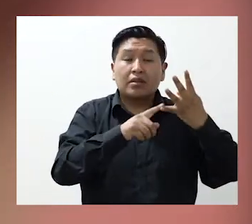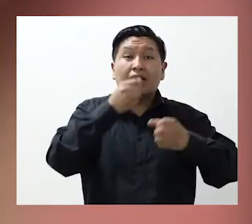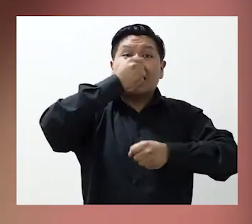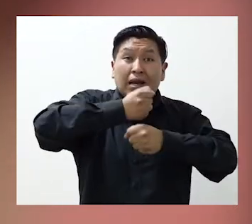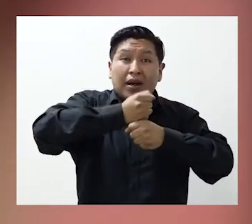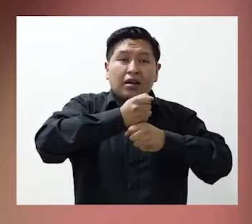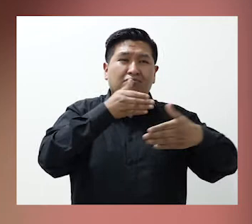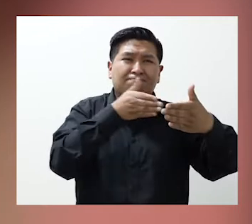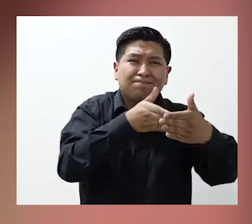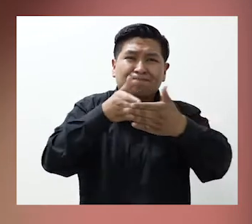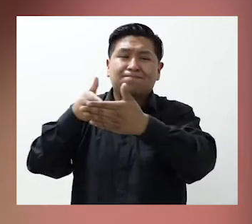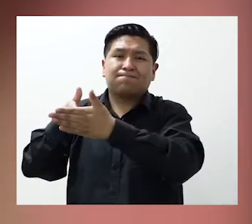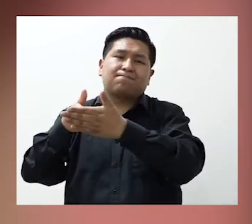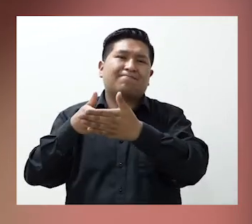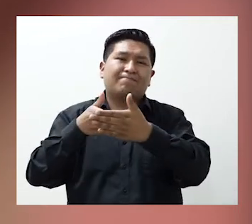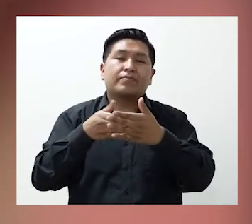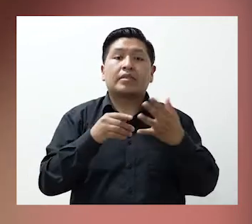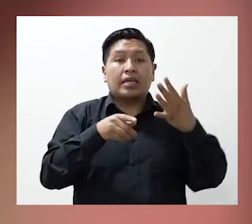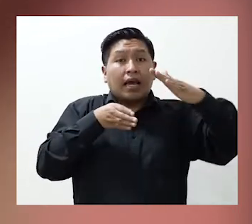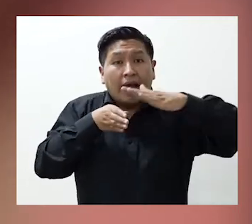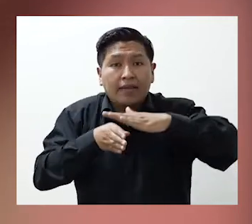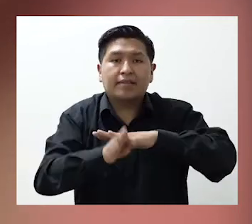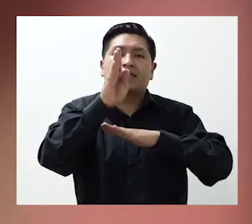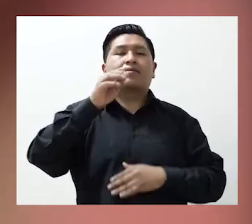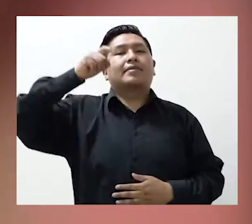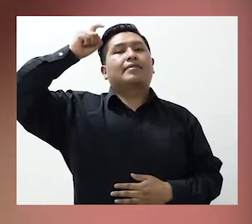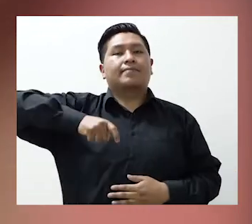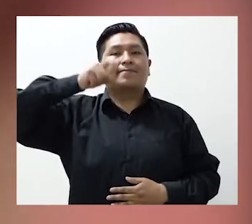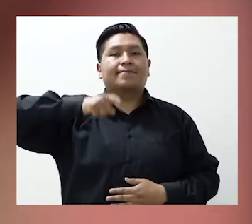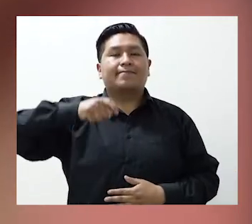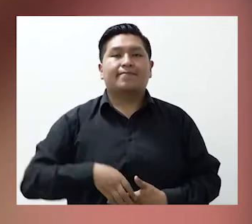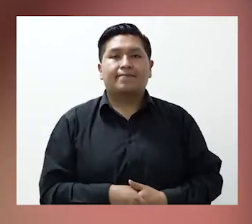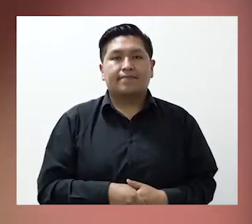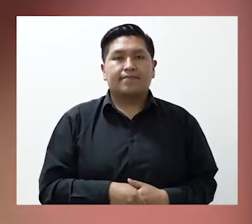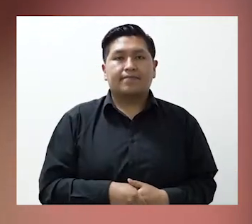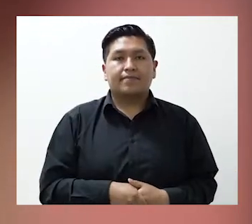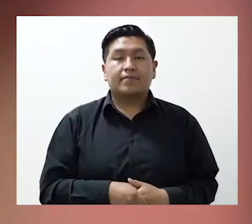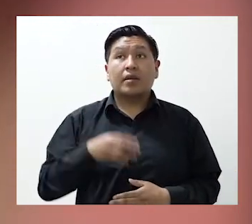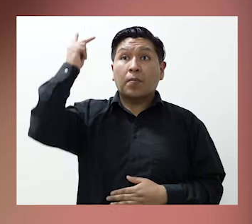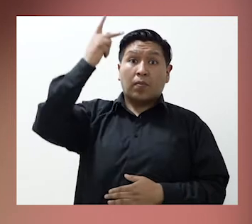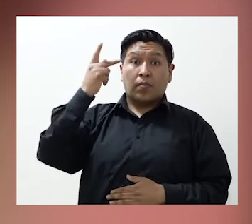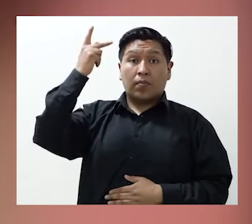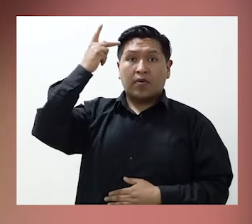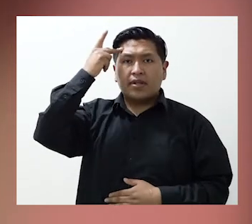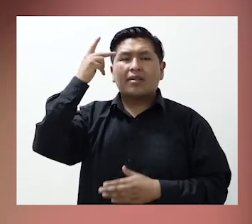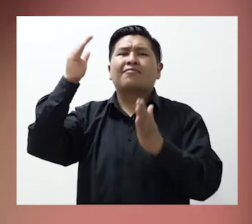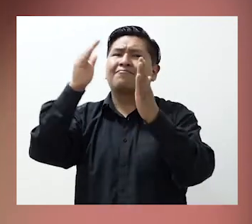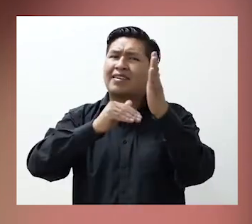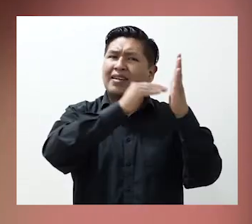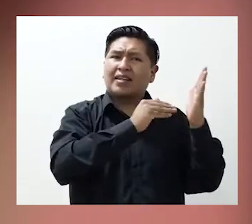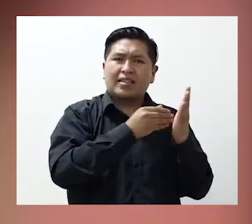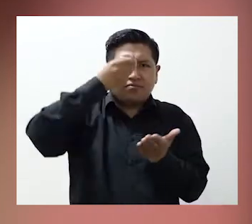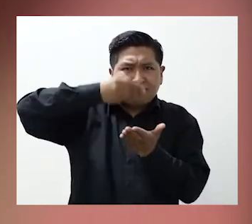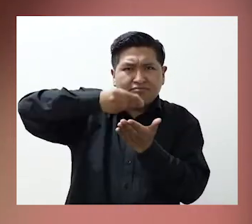trabajo digno que soñamos y la accesibilidad que la necesitamos. La falta de políticas